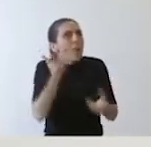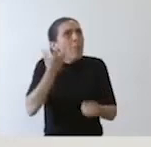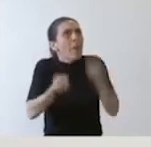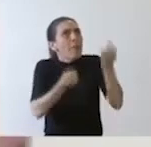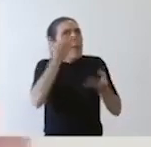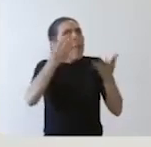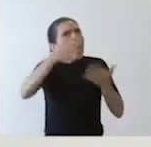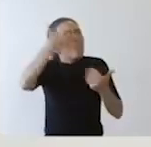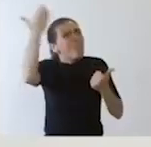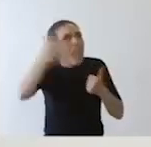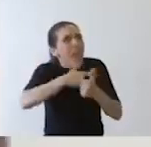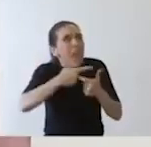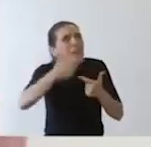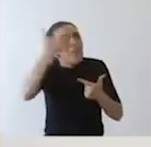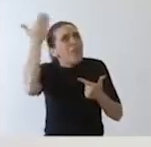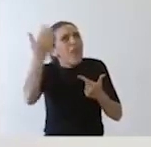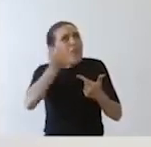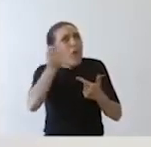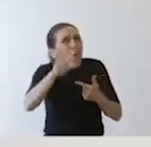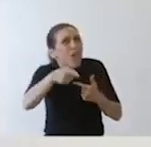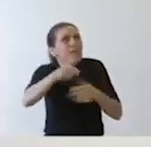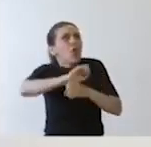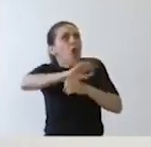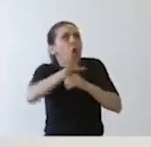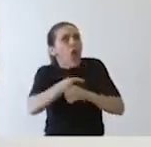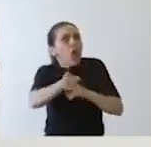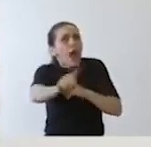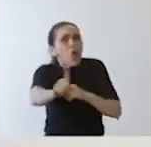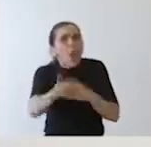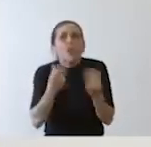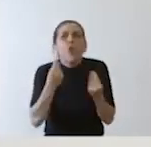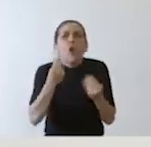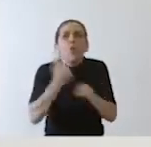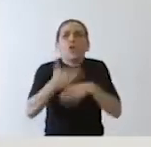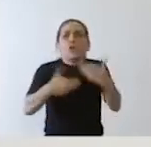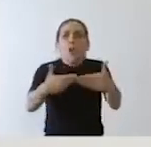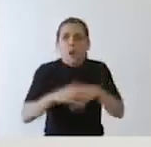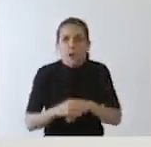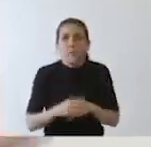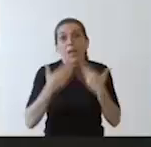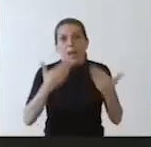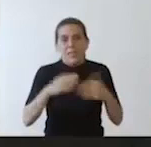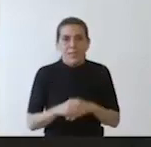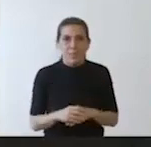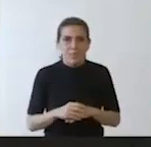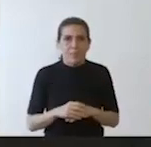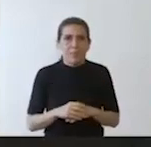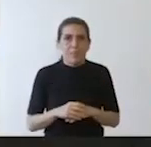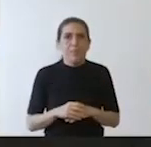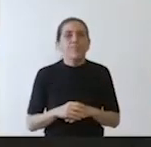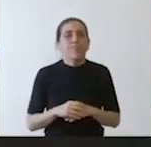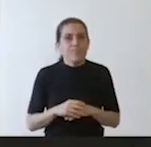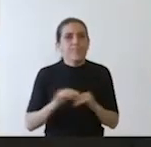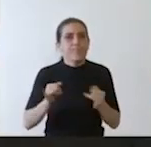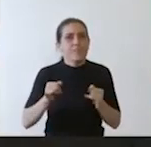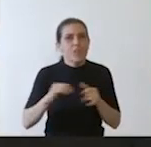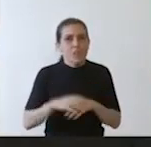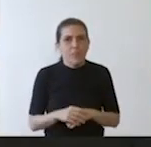sean importantes, no sea coronavirus. ¿Qué trabajo va a haber al respecto? Gracias. Sí,